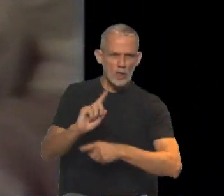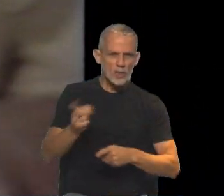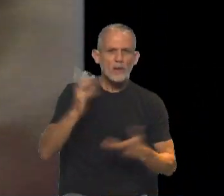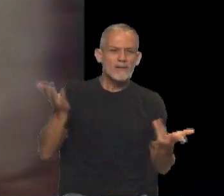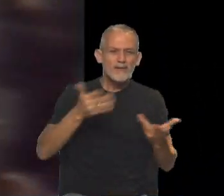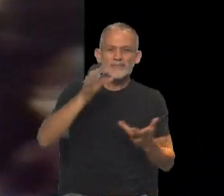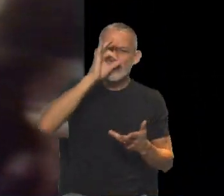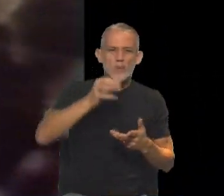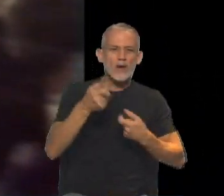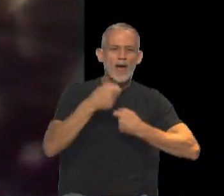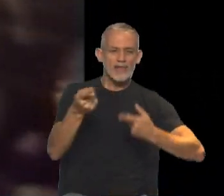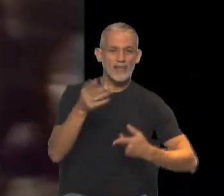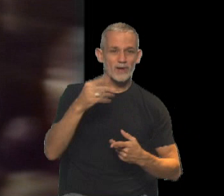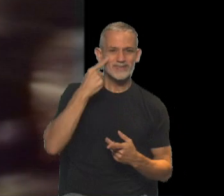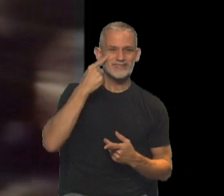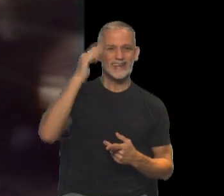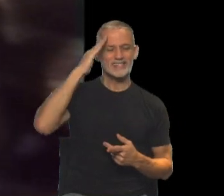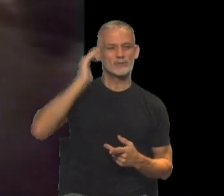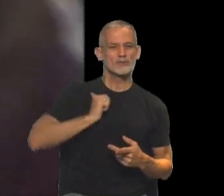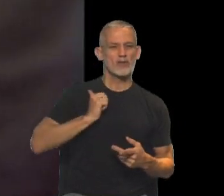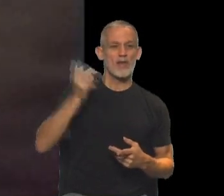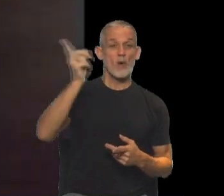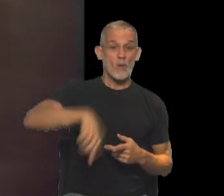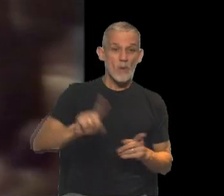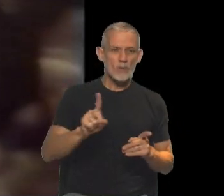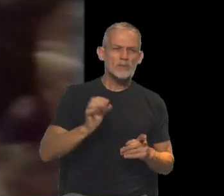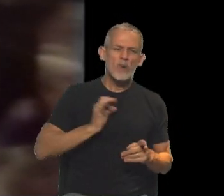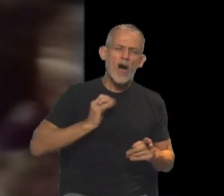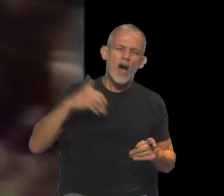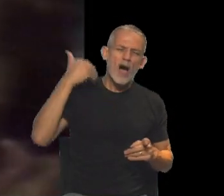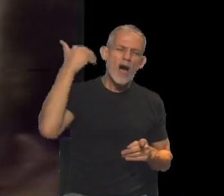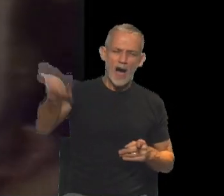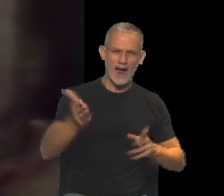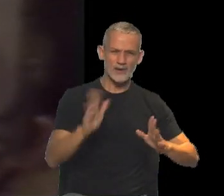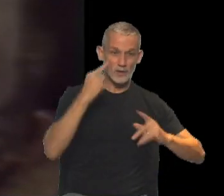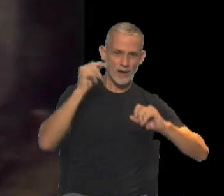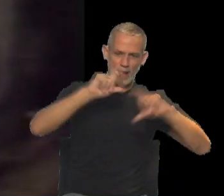de esos. Las imágenes que vemos de esos soldados volviendo aparecieron muchísimos años después, ¿no? Porque hubo